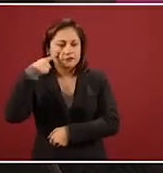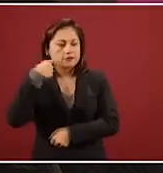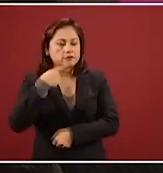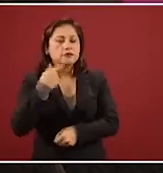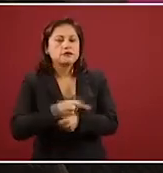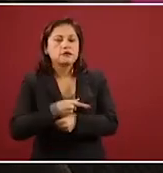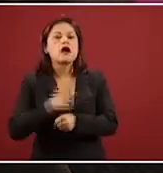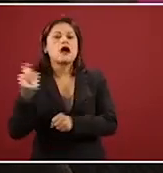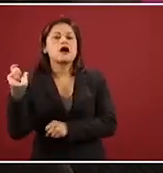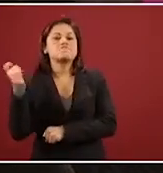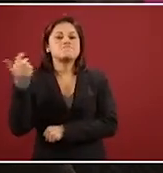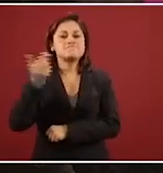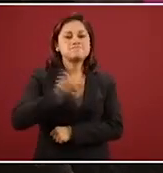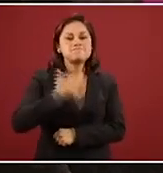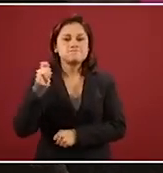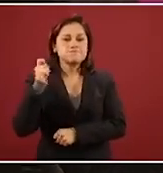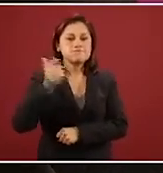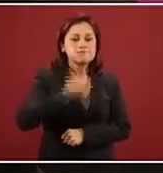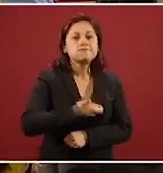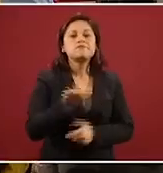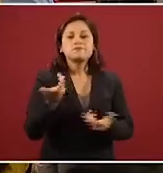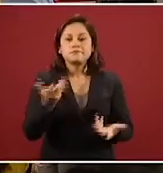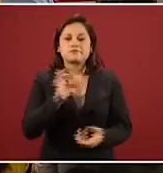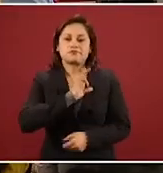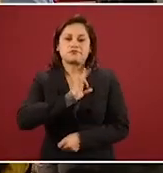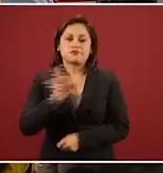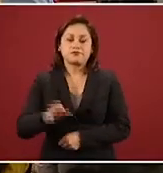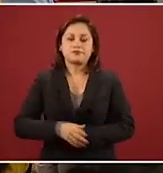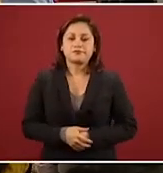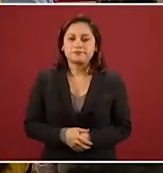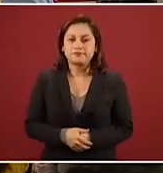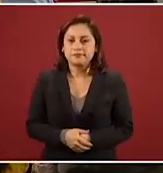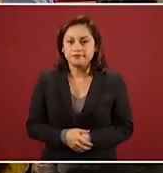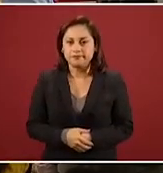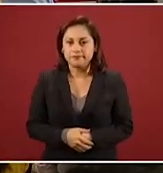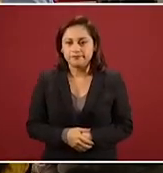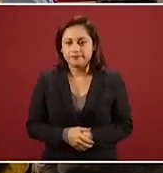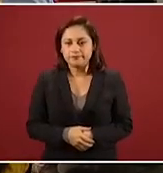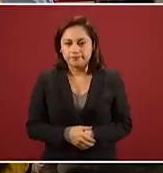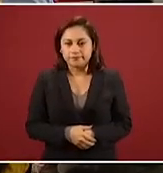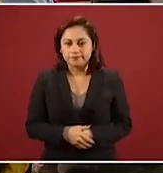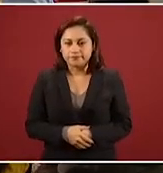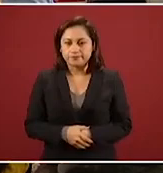ese mercado tan grande. La siguiente, por favor.